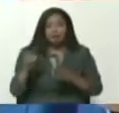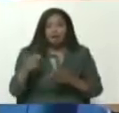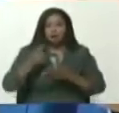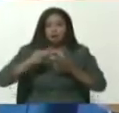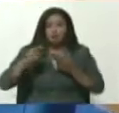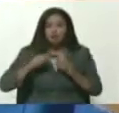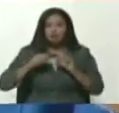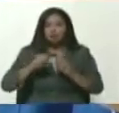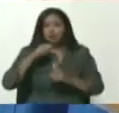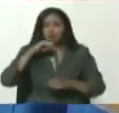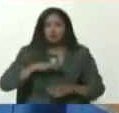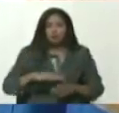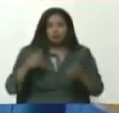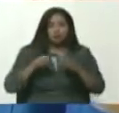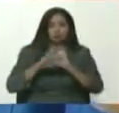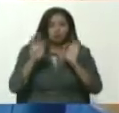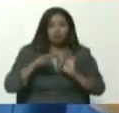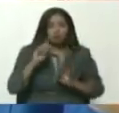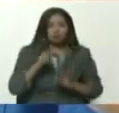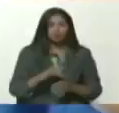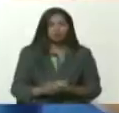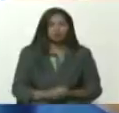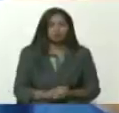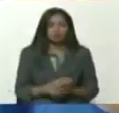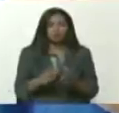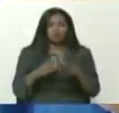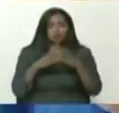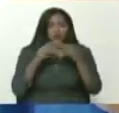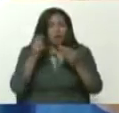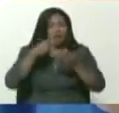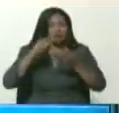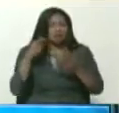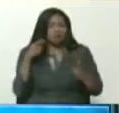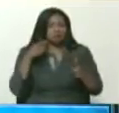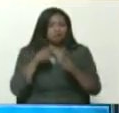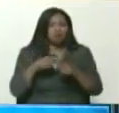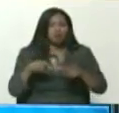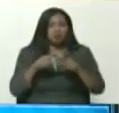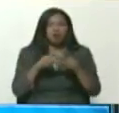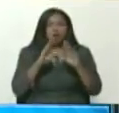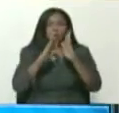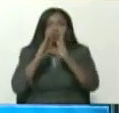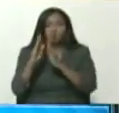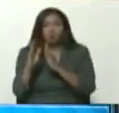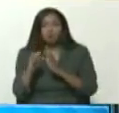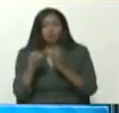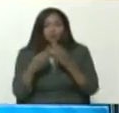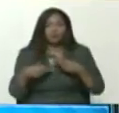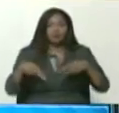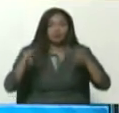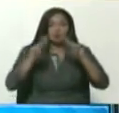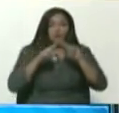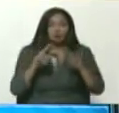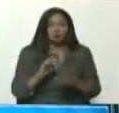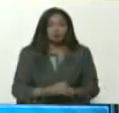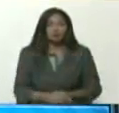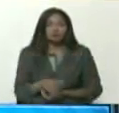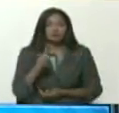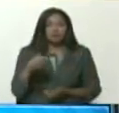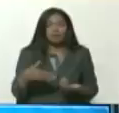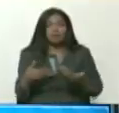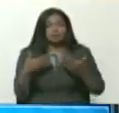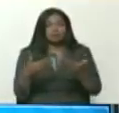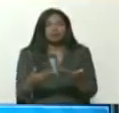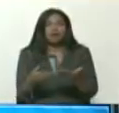firma para la historia, todas estas firmas van a ser llevadas a la Organización de Naciones Unidas y van a ser entregadas